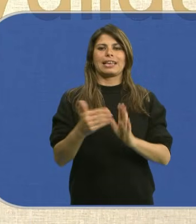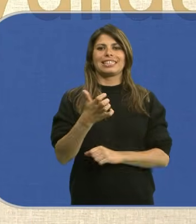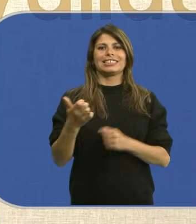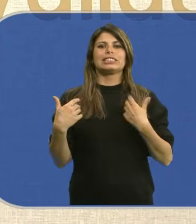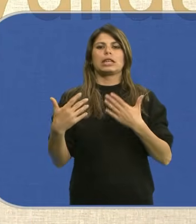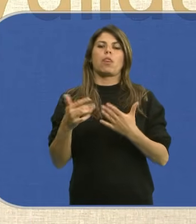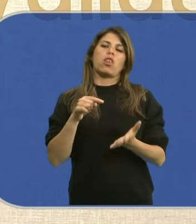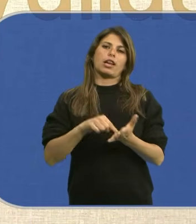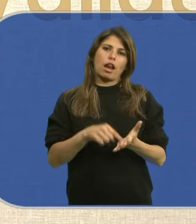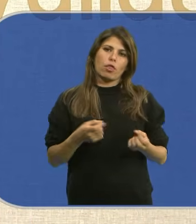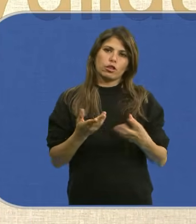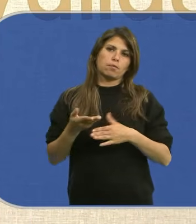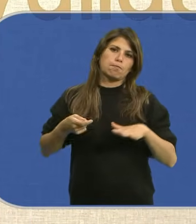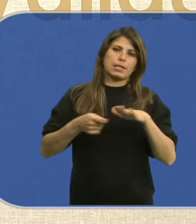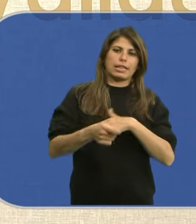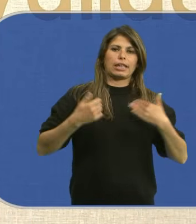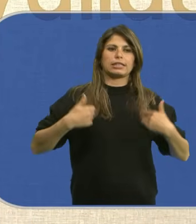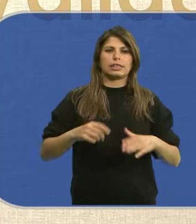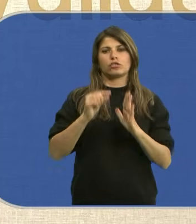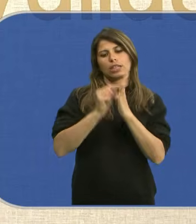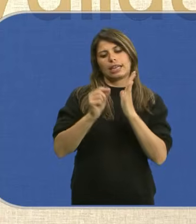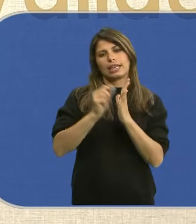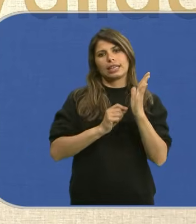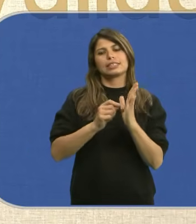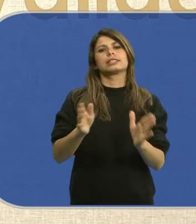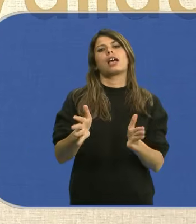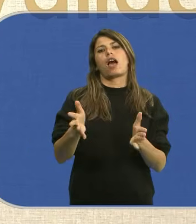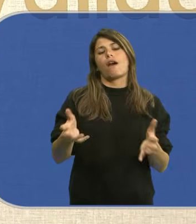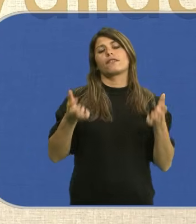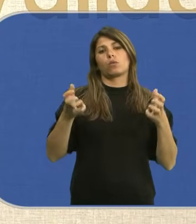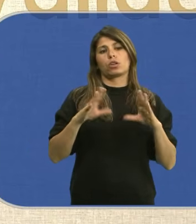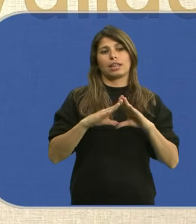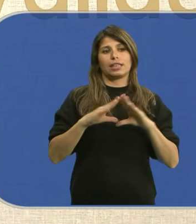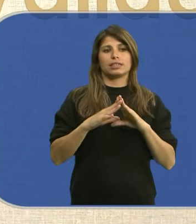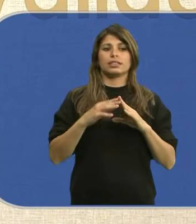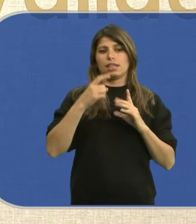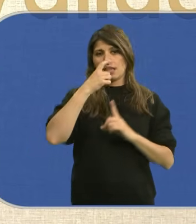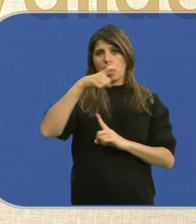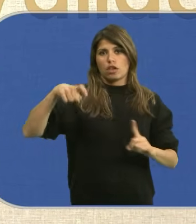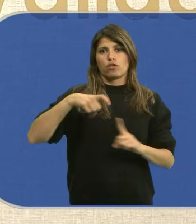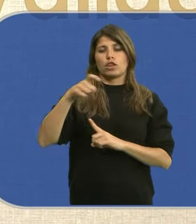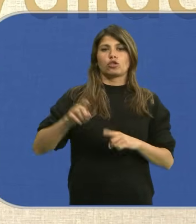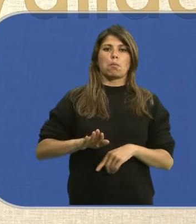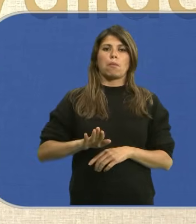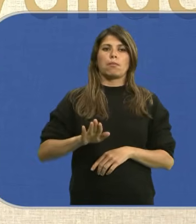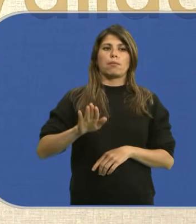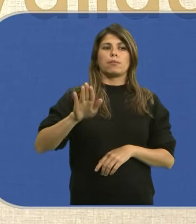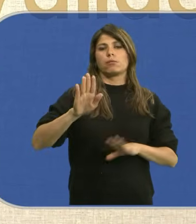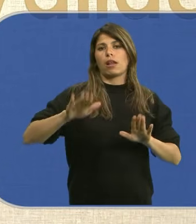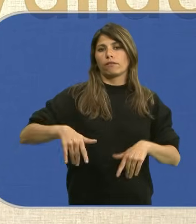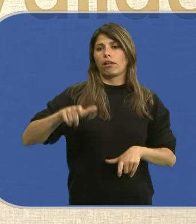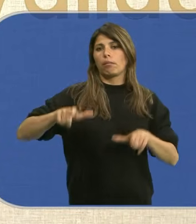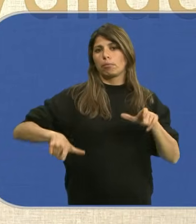declaraciones presentadas con la X a favor de la Iglesia Católica. Ir subiendo año tras año, pues que las personas,